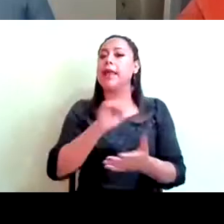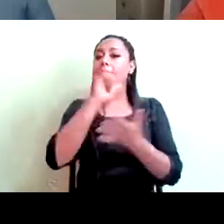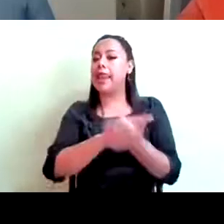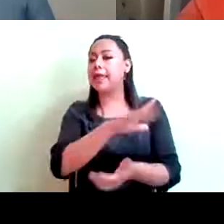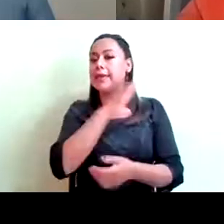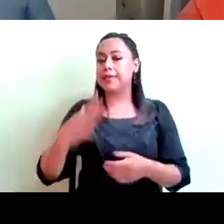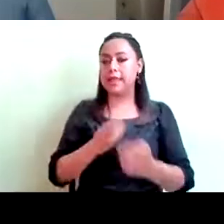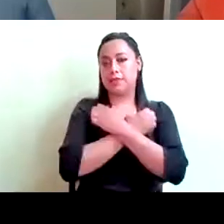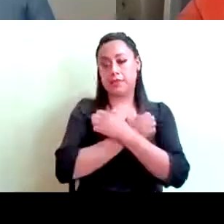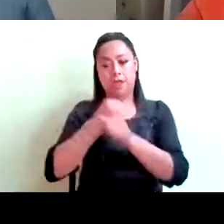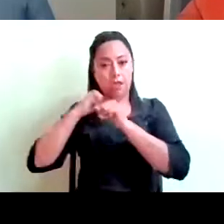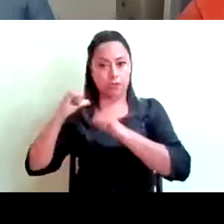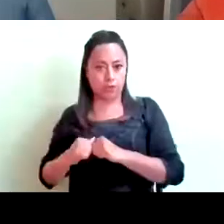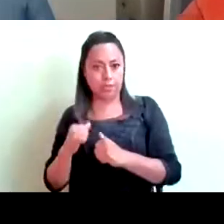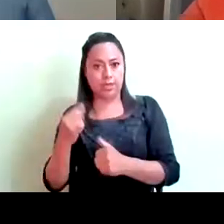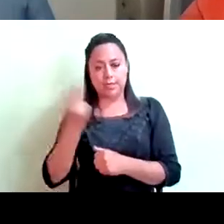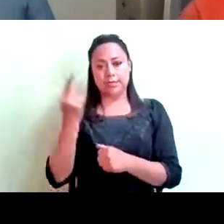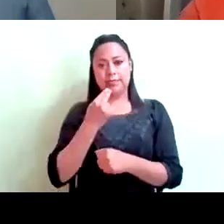autoridad competente la que determine esta sanción.